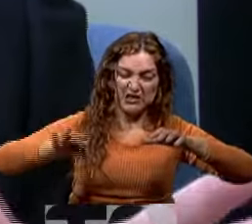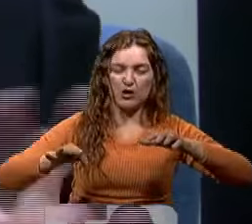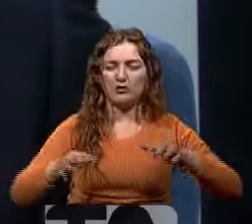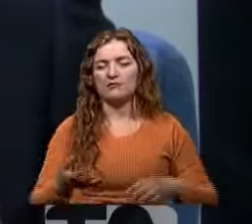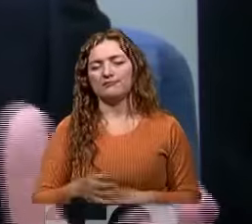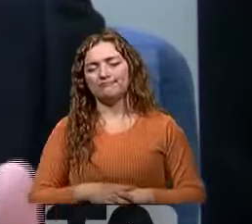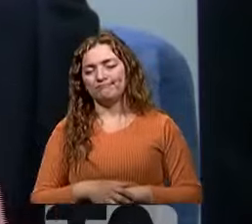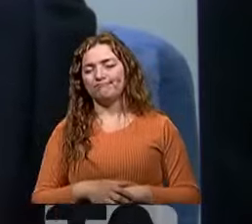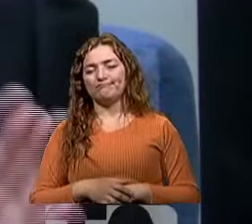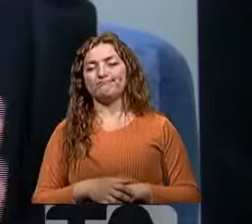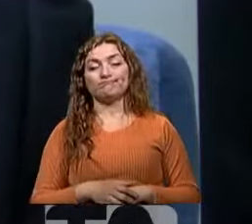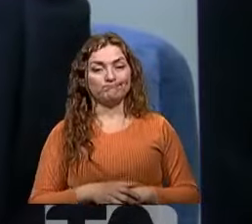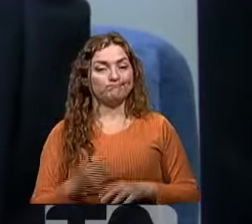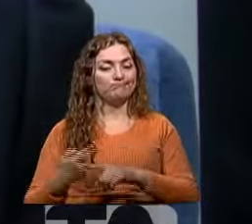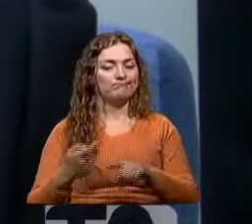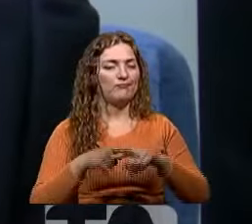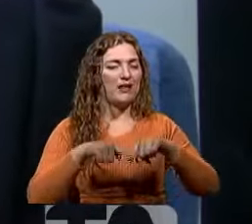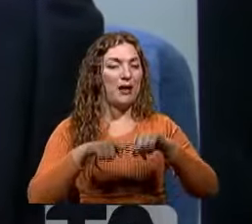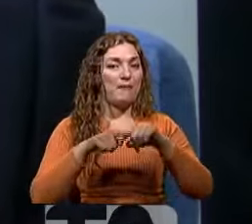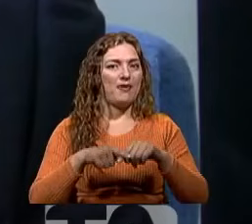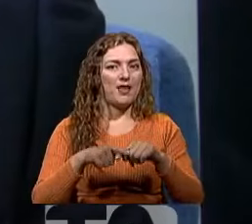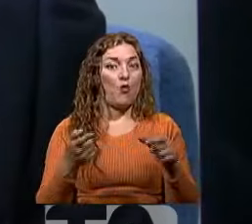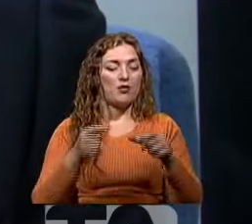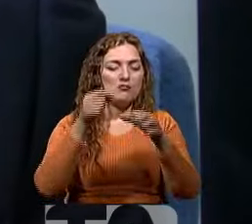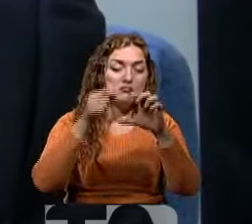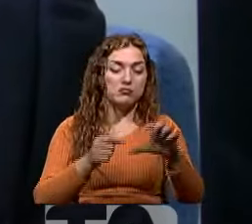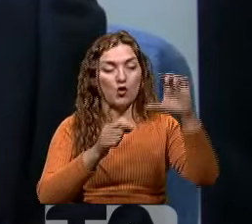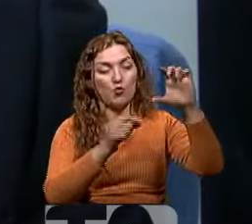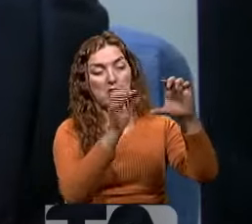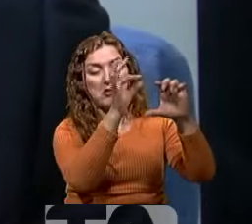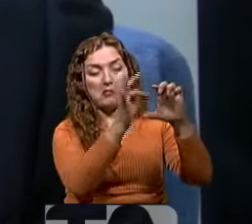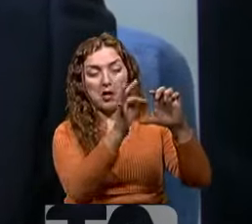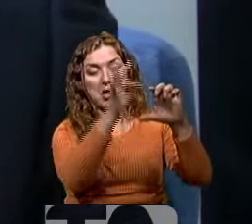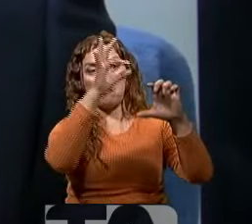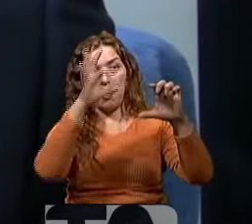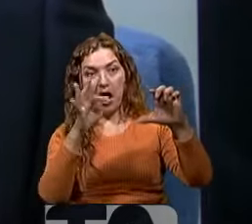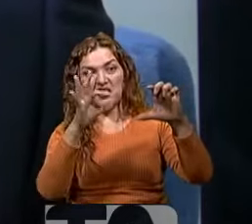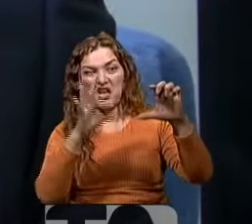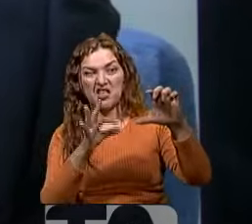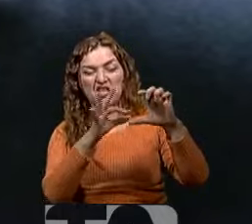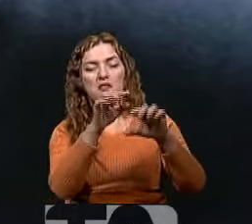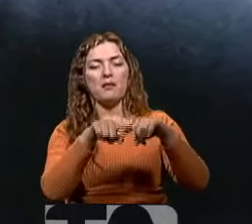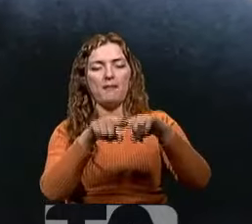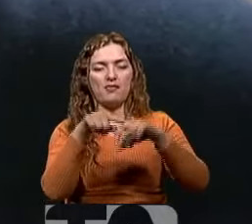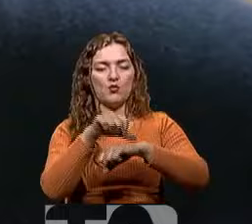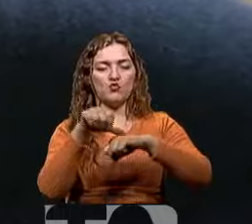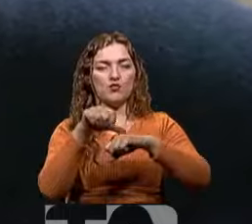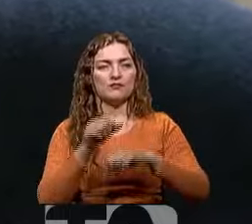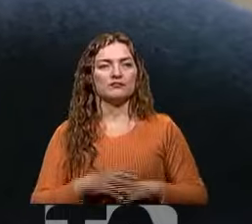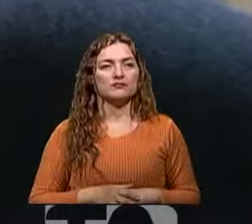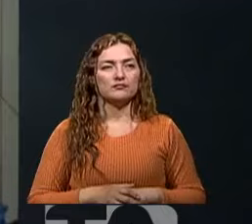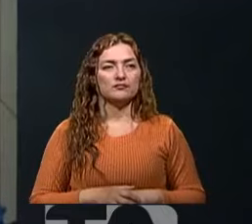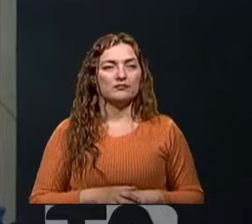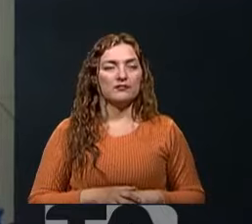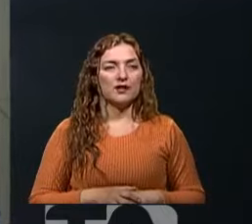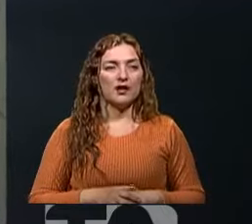quirúrgico. Hay diferentes cirugías y dependiendo de los tamaños de los cálculos renales también se pueden hacer diferentes cirugías. Recuerde que ante cualquier